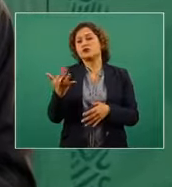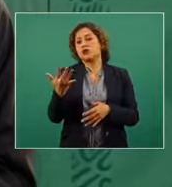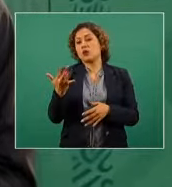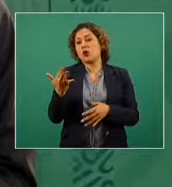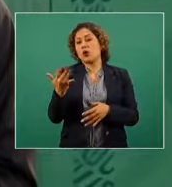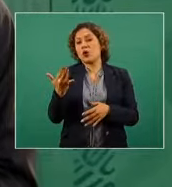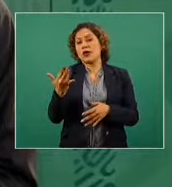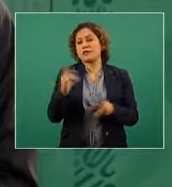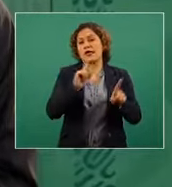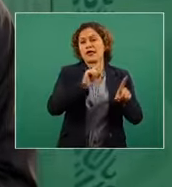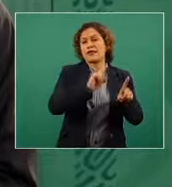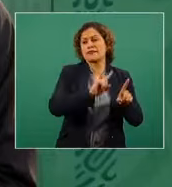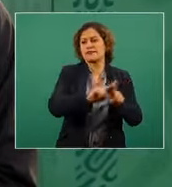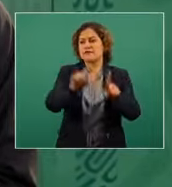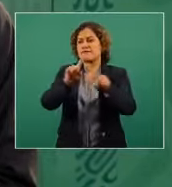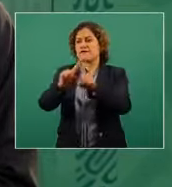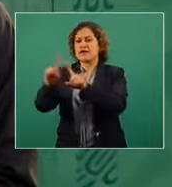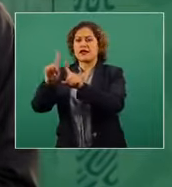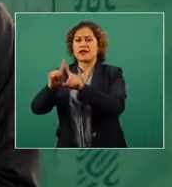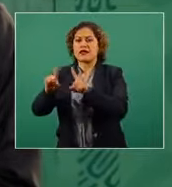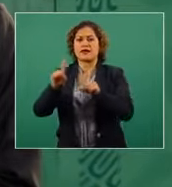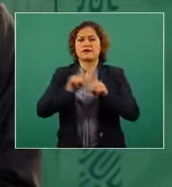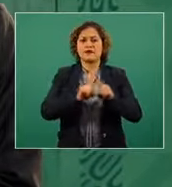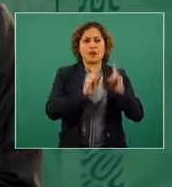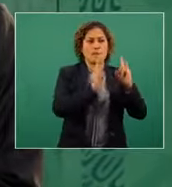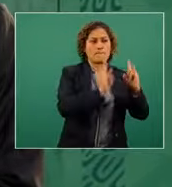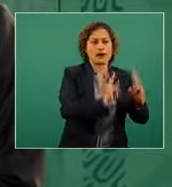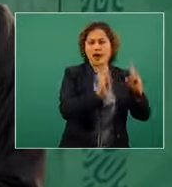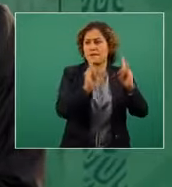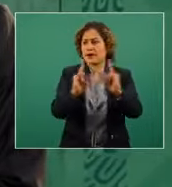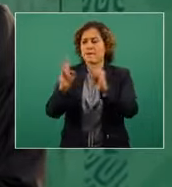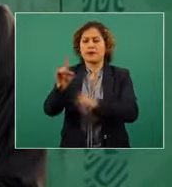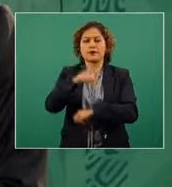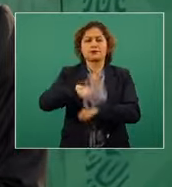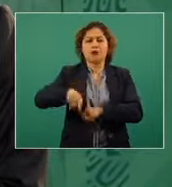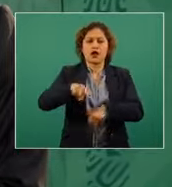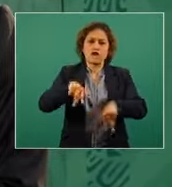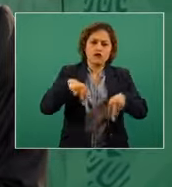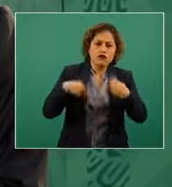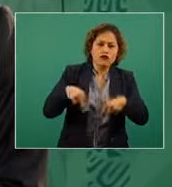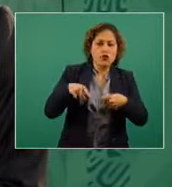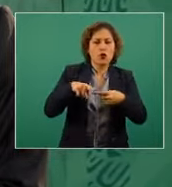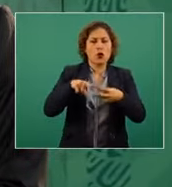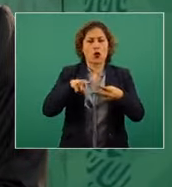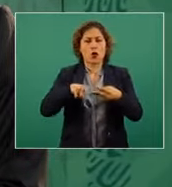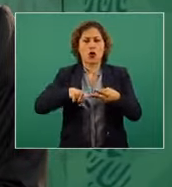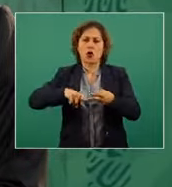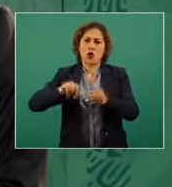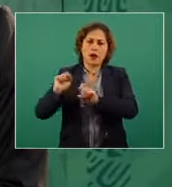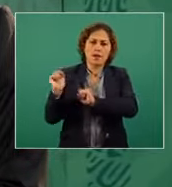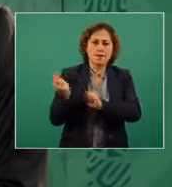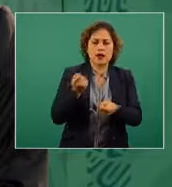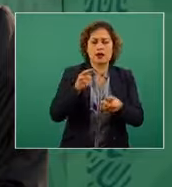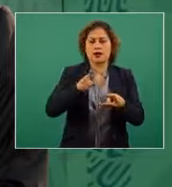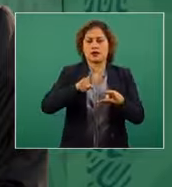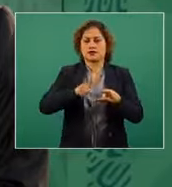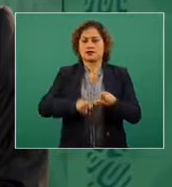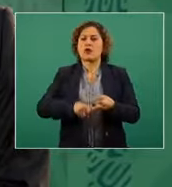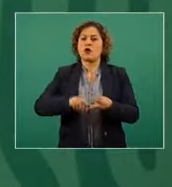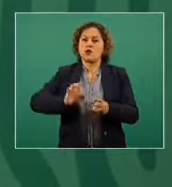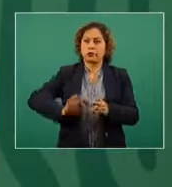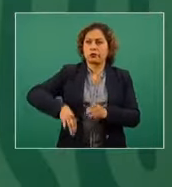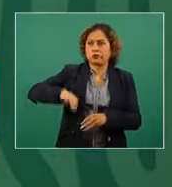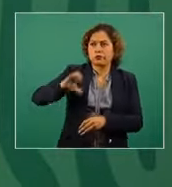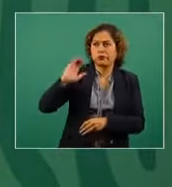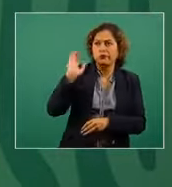campos de fútbol, de béisbol, canchas de básquetbol